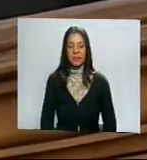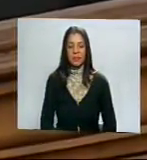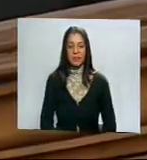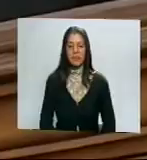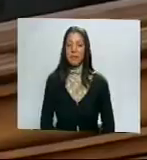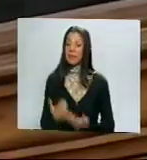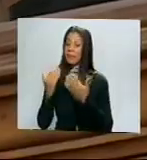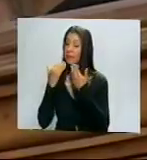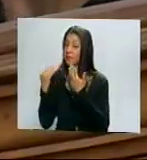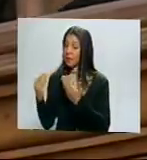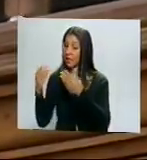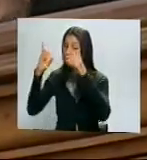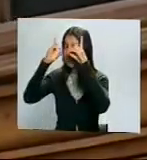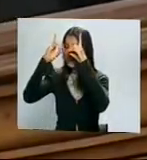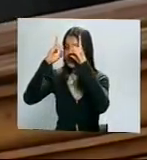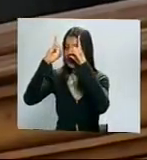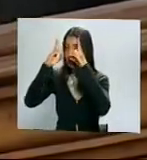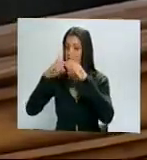Muchas gracias, presidenta.